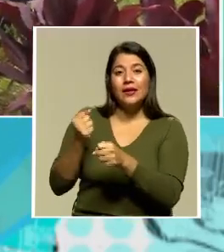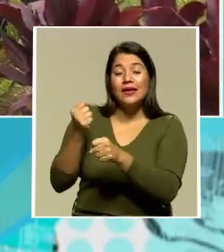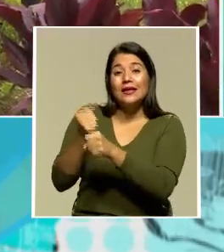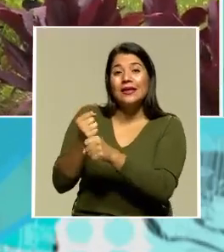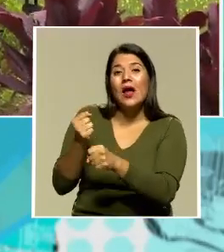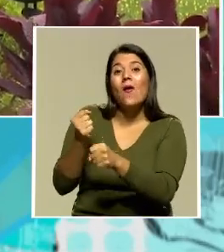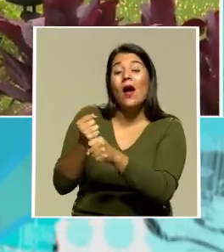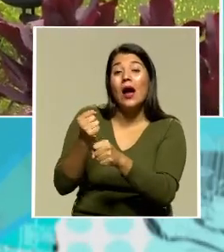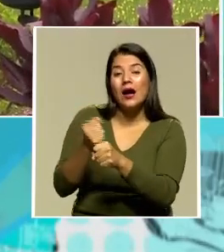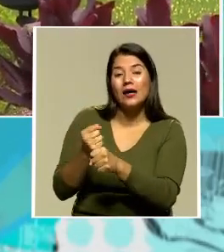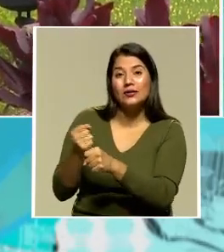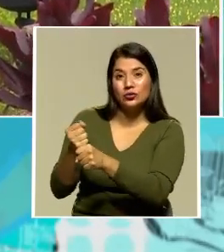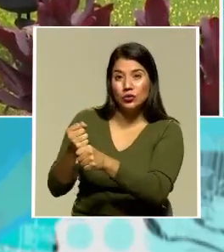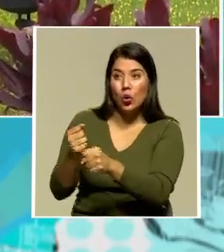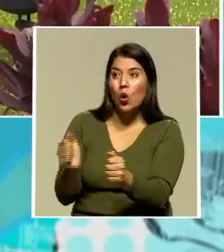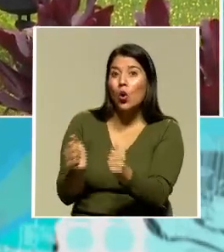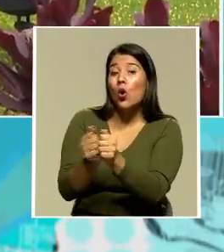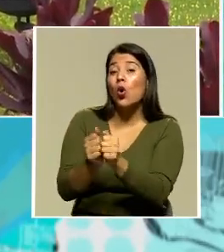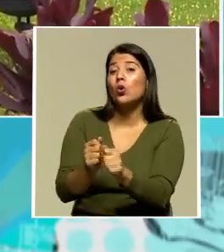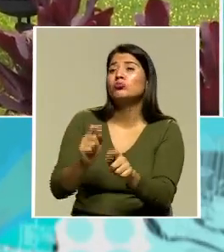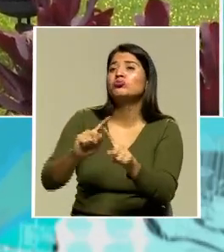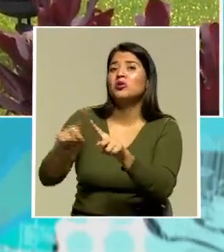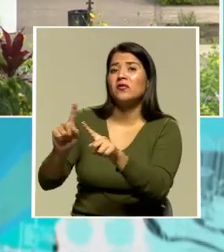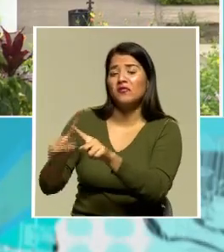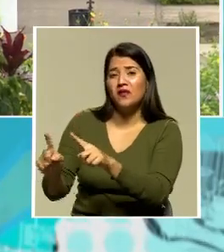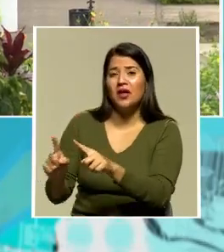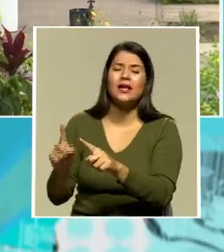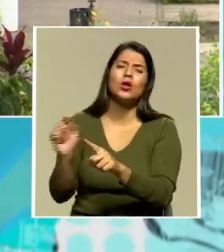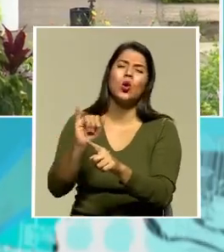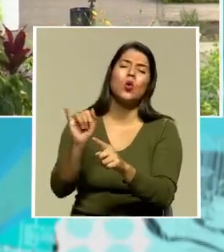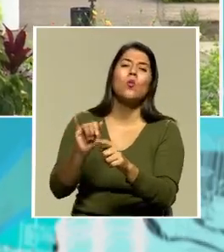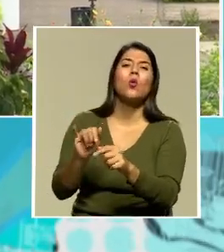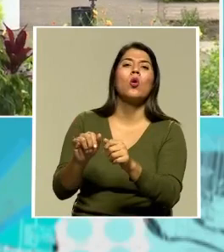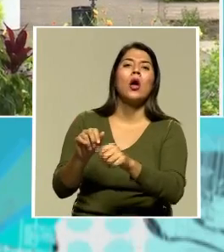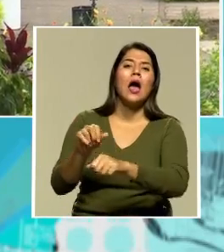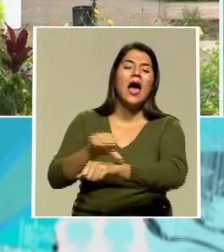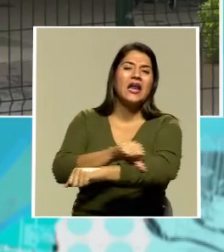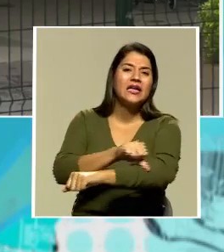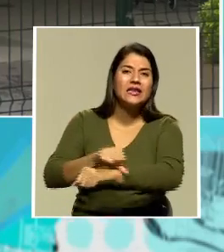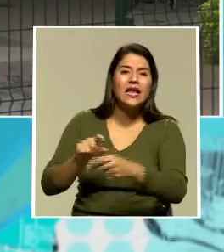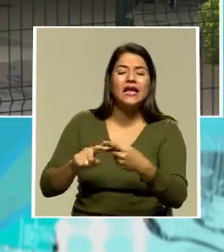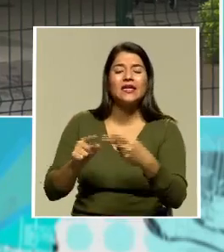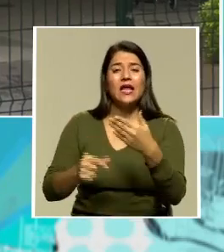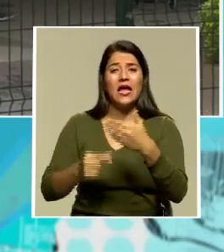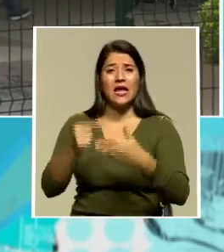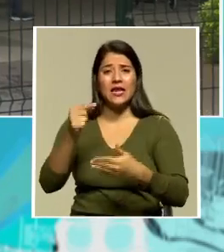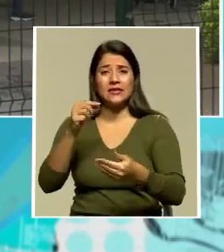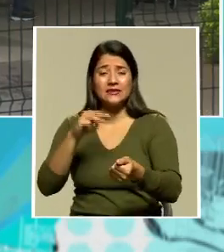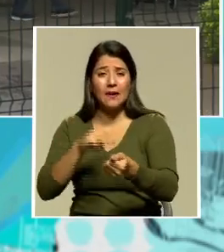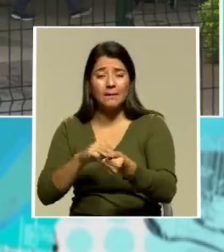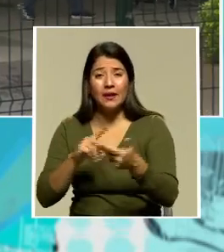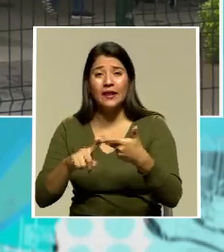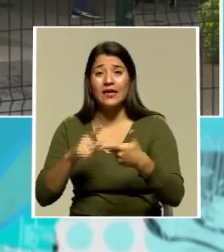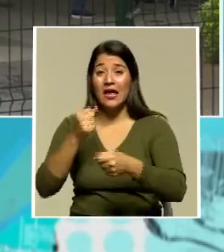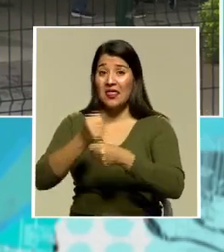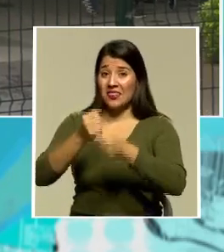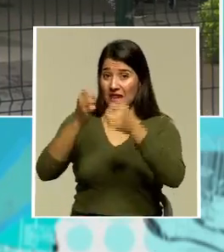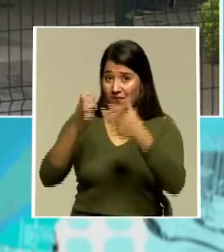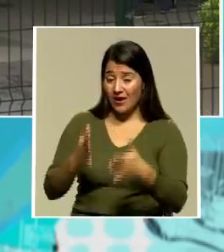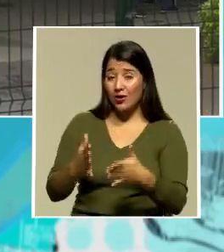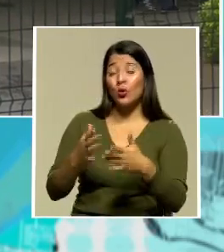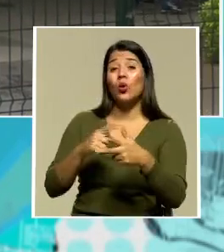en algunos actores diferentes como la Dirección de Arquitectura e Ingeniería, la Gerencia Médica, funcionarios del hospital, generando